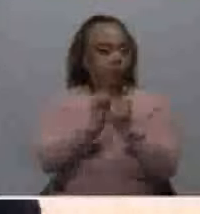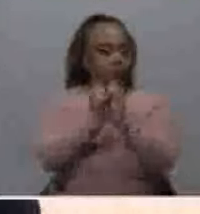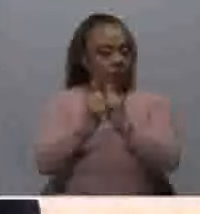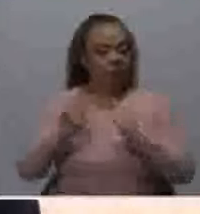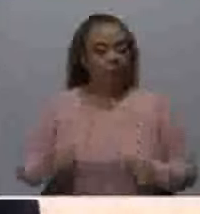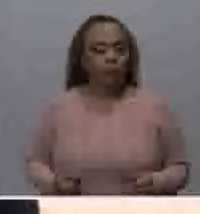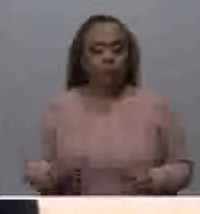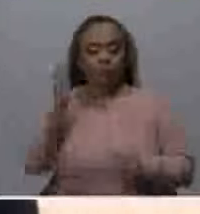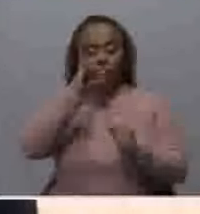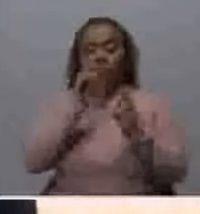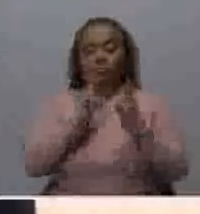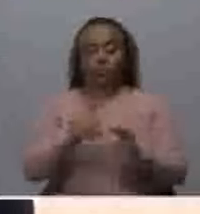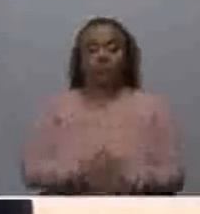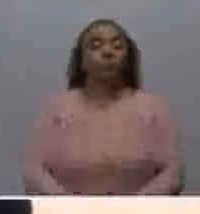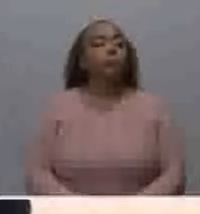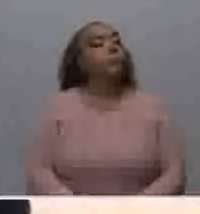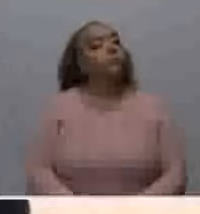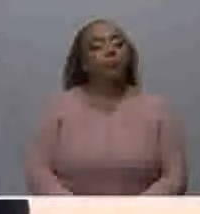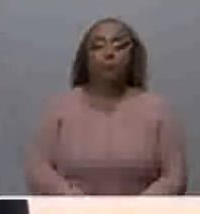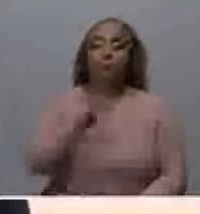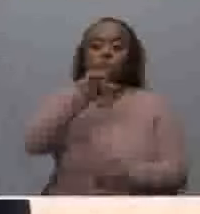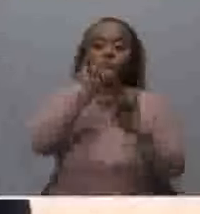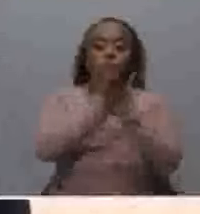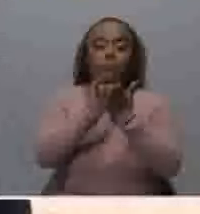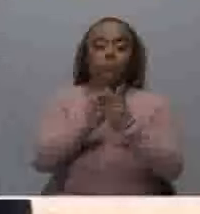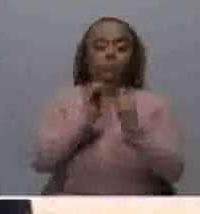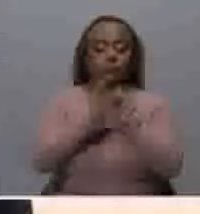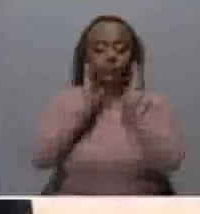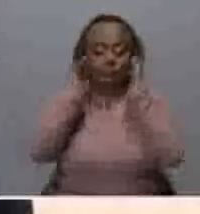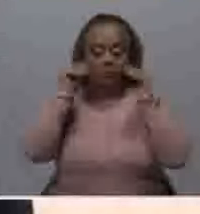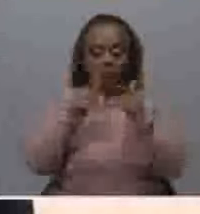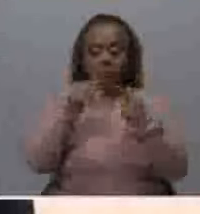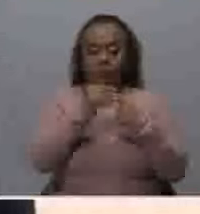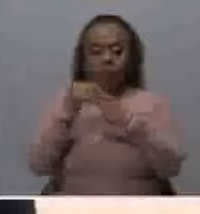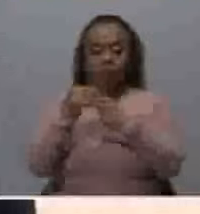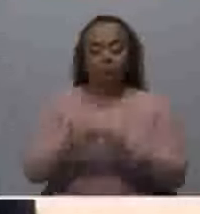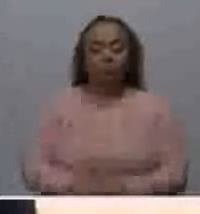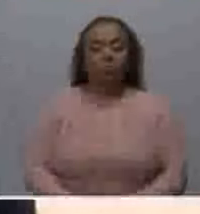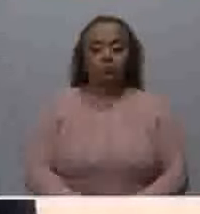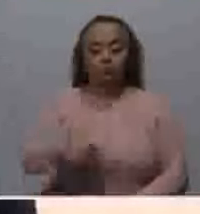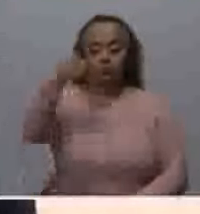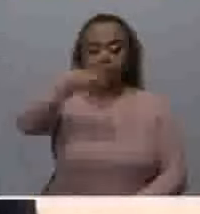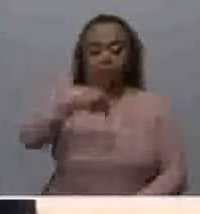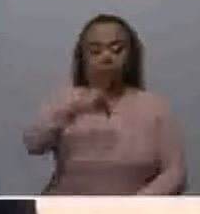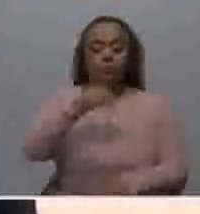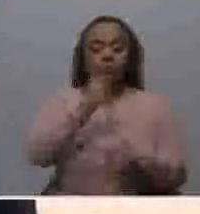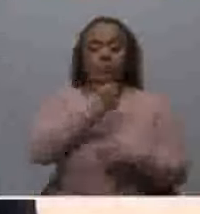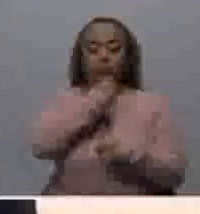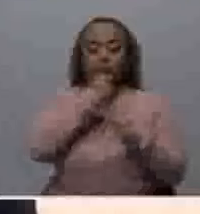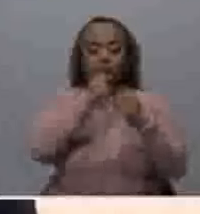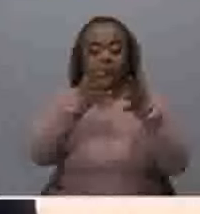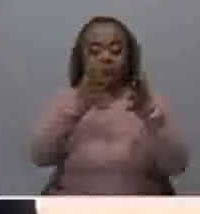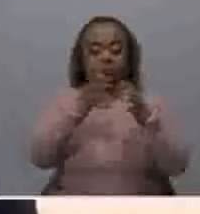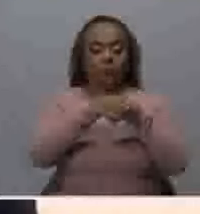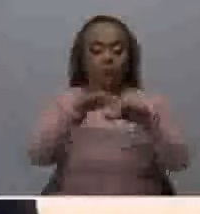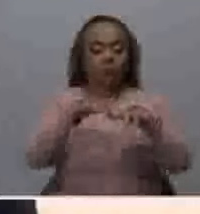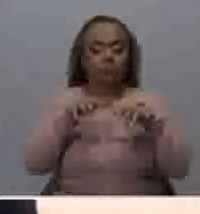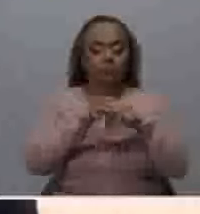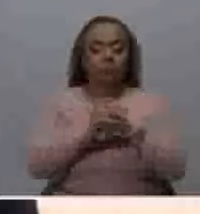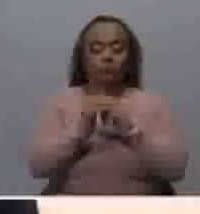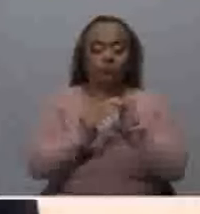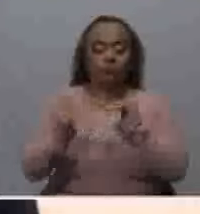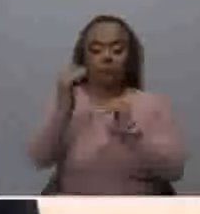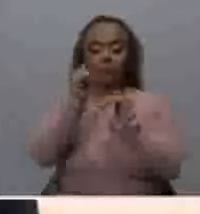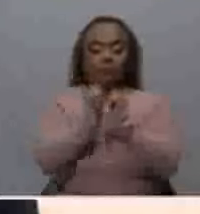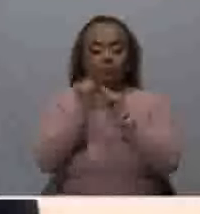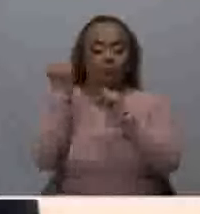a buscar resultados. Y ese fue el enfoque principal hoy de una conferencia de prensa amplia con el director de selecciones nacionales,